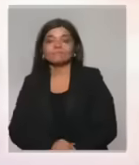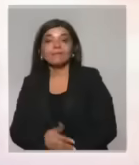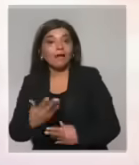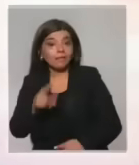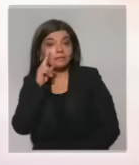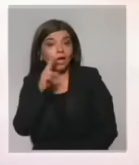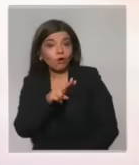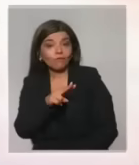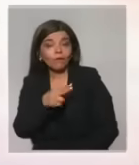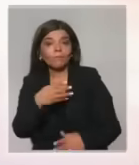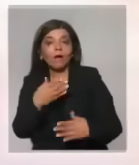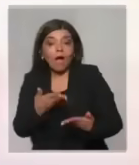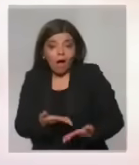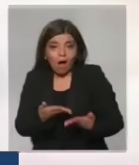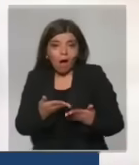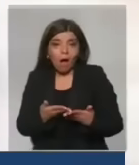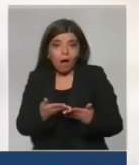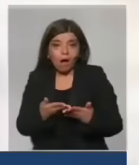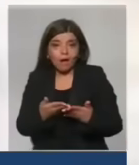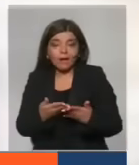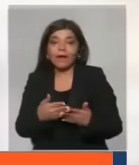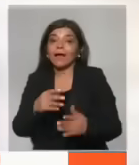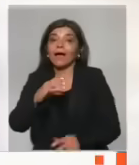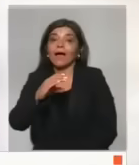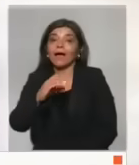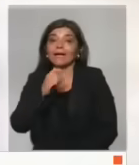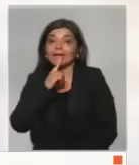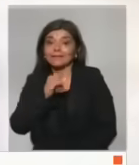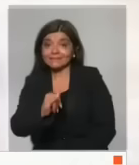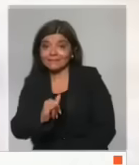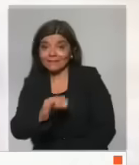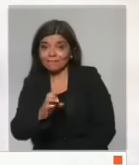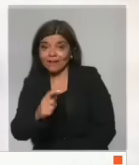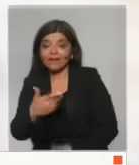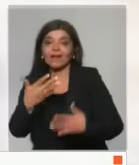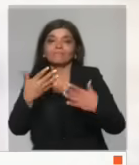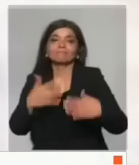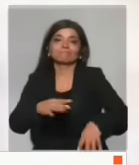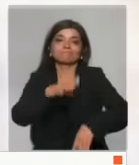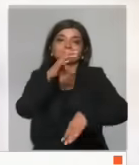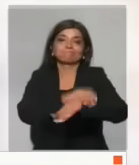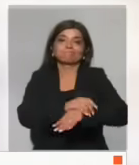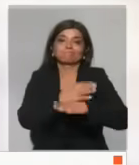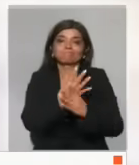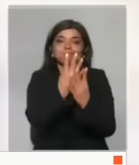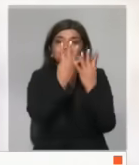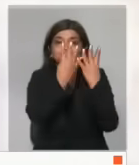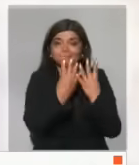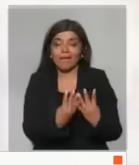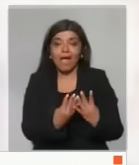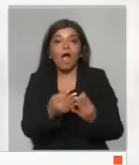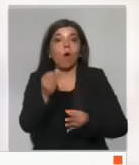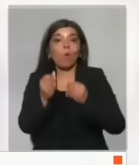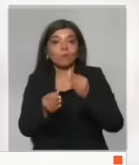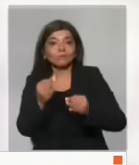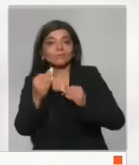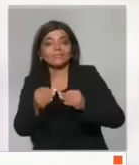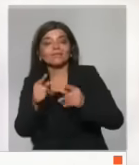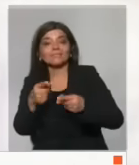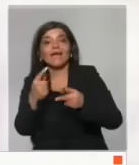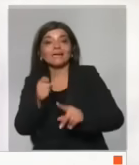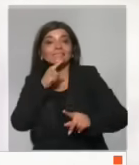lo veíamos. Esta vez no logró salvarse de la cárcel. Finalmente, la justicia envió a prisión preventiva a la